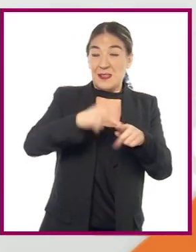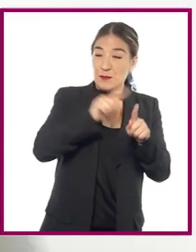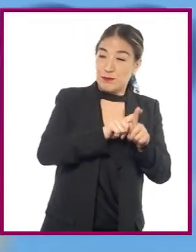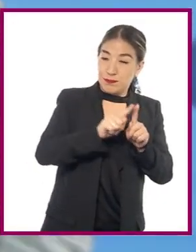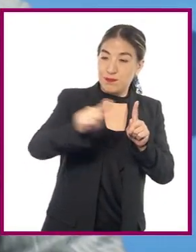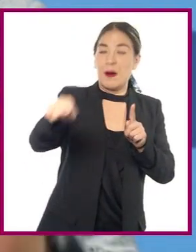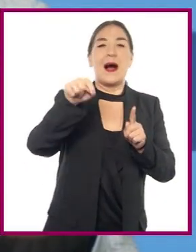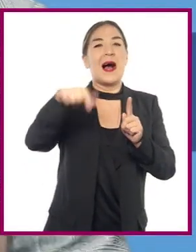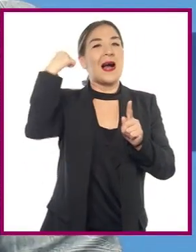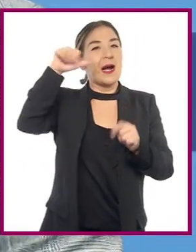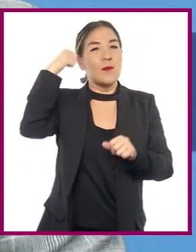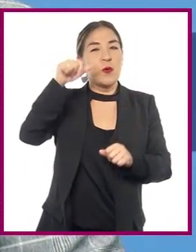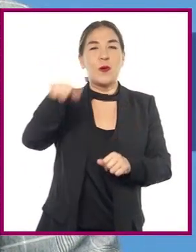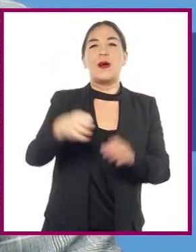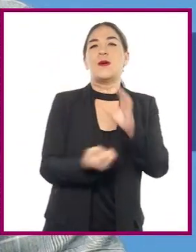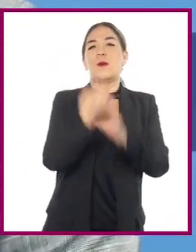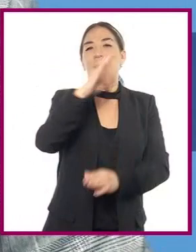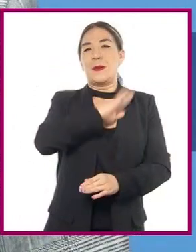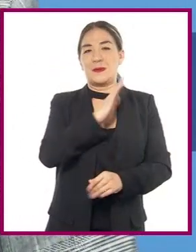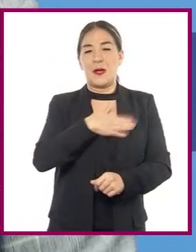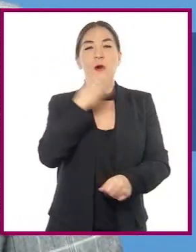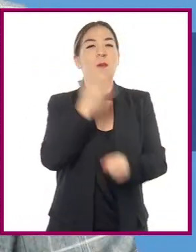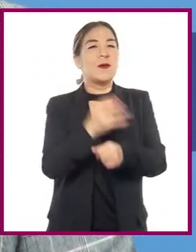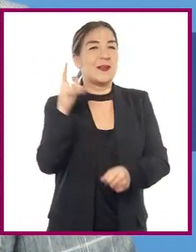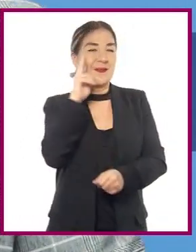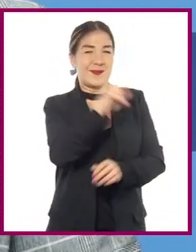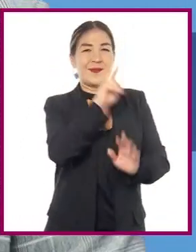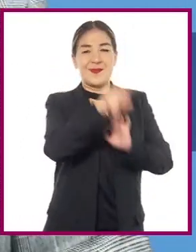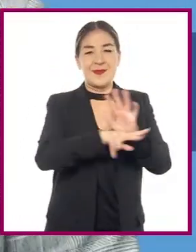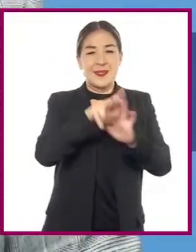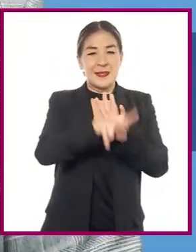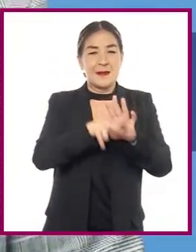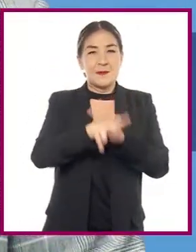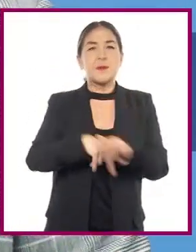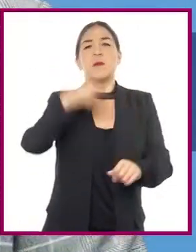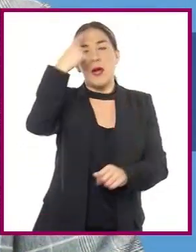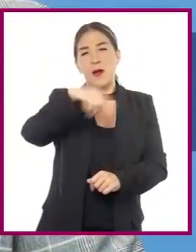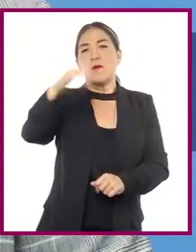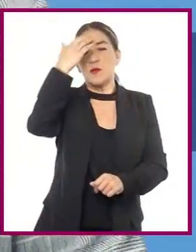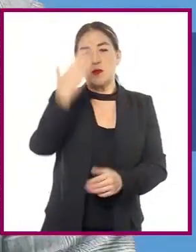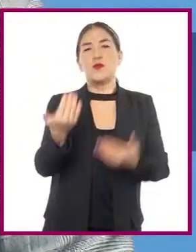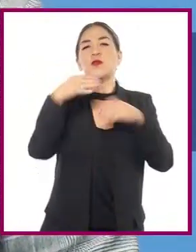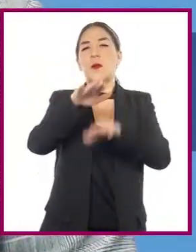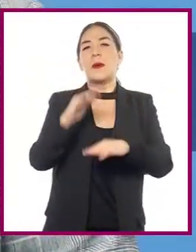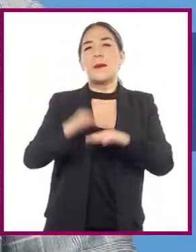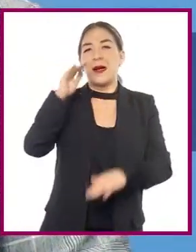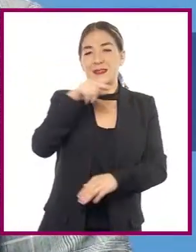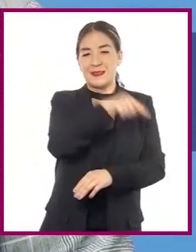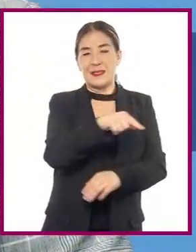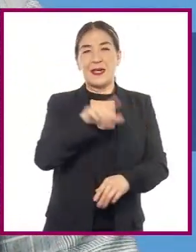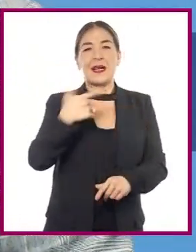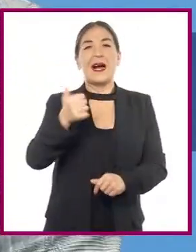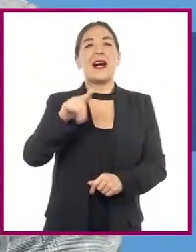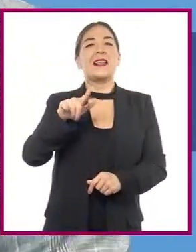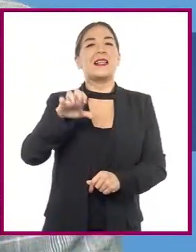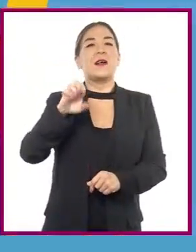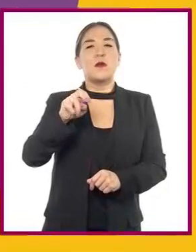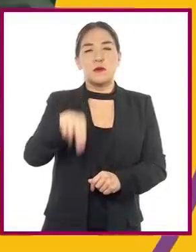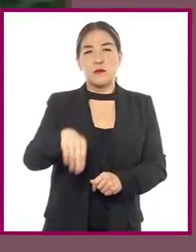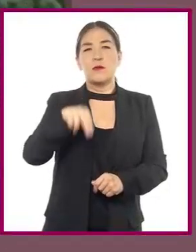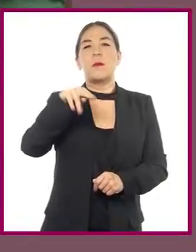España. Veamos y escuchemos el siguiente video para conocer más acerca del Galeón de